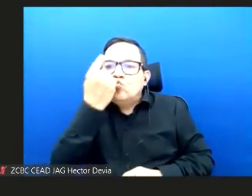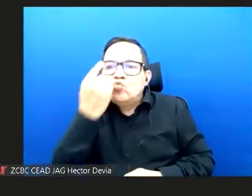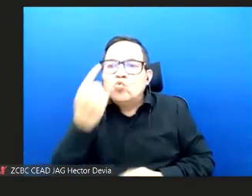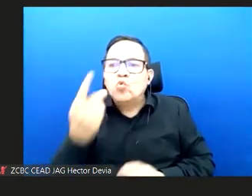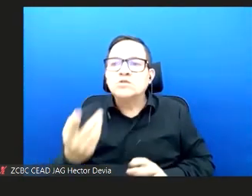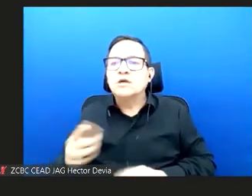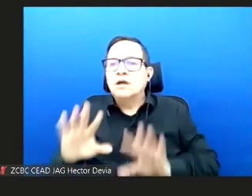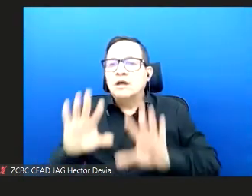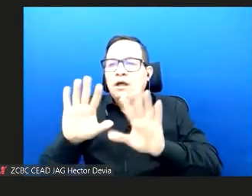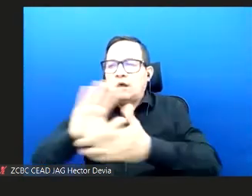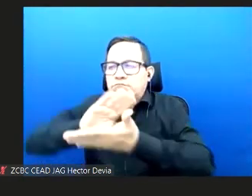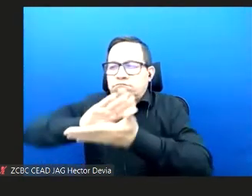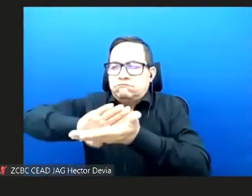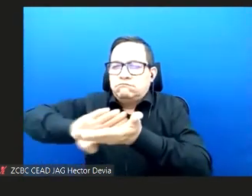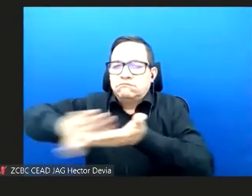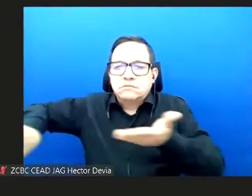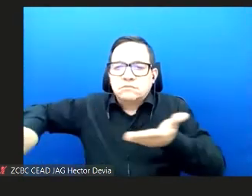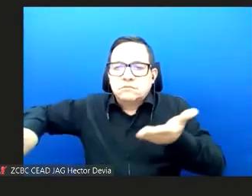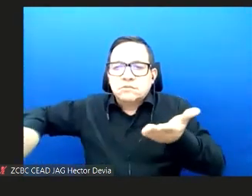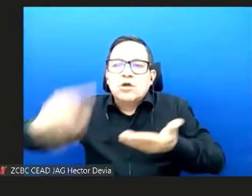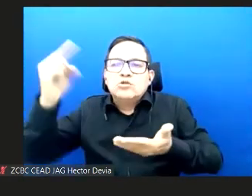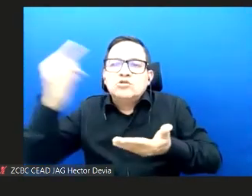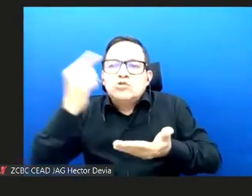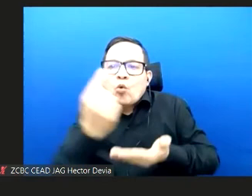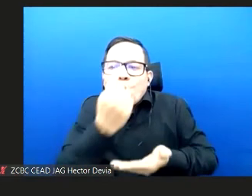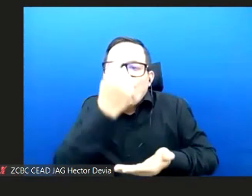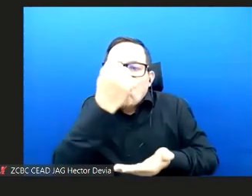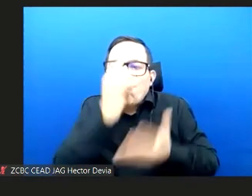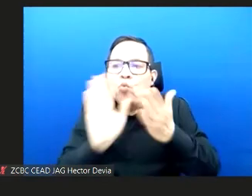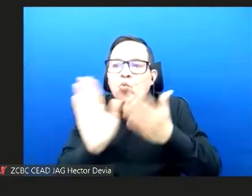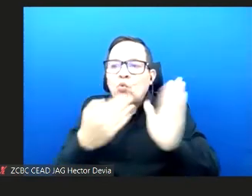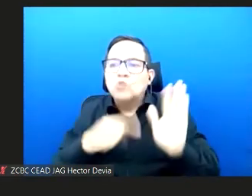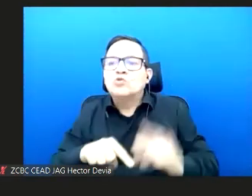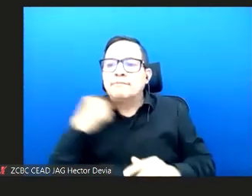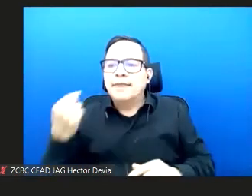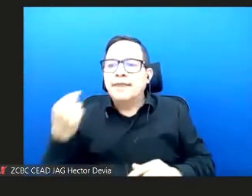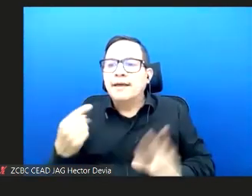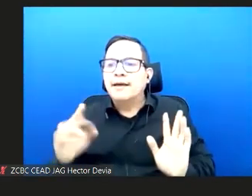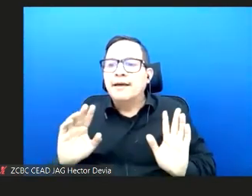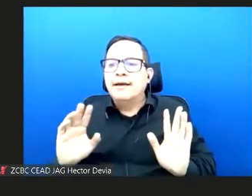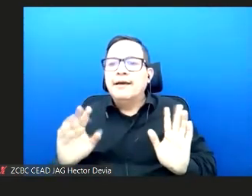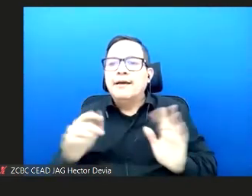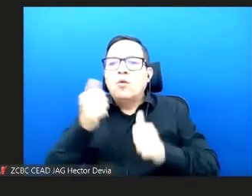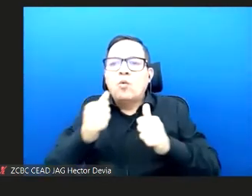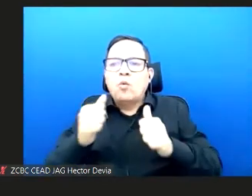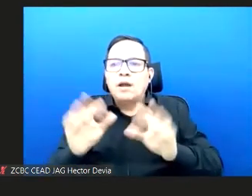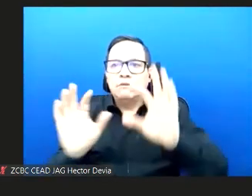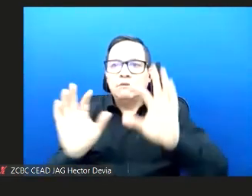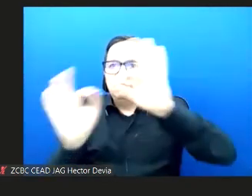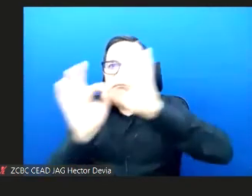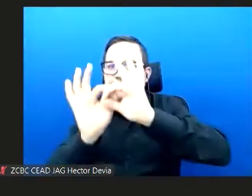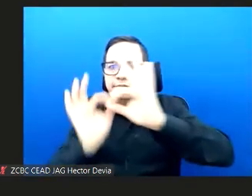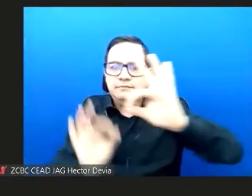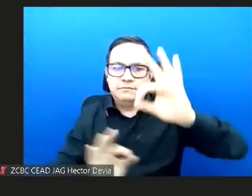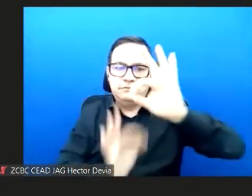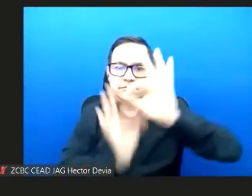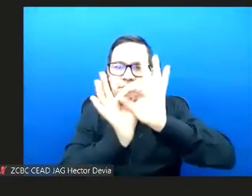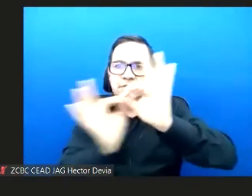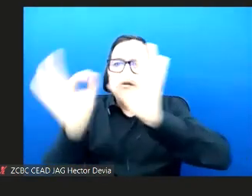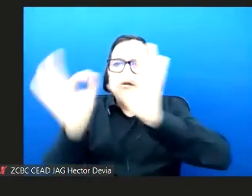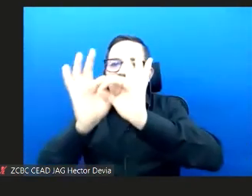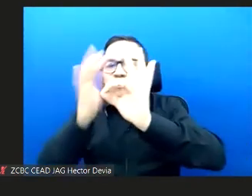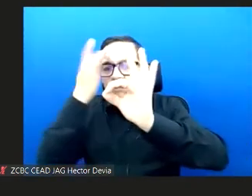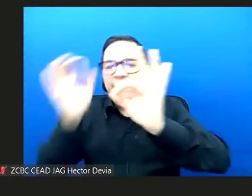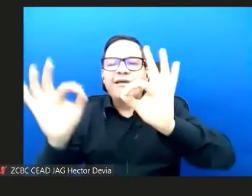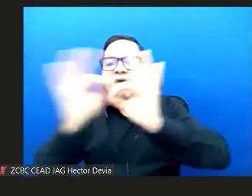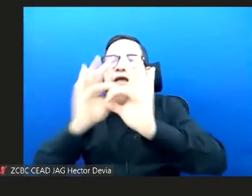a ignorar totalmente las intersecciones, ¿no? ¿Por qué? Porque las intersecciones tendremos los estudiantes que perdieron 2 a la